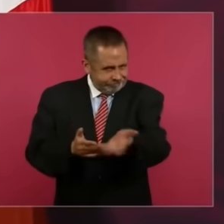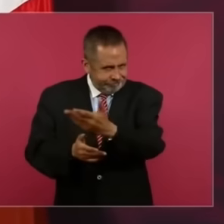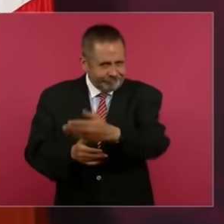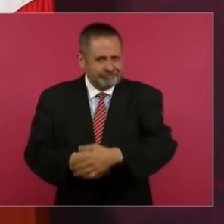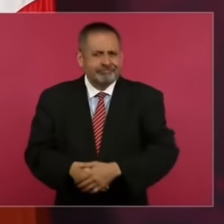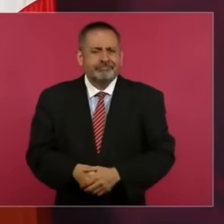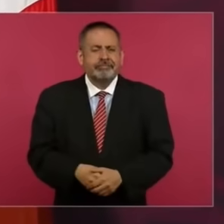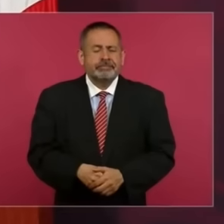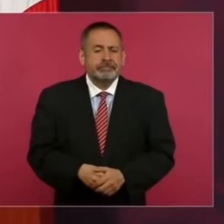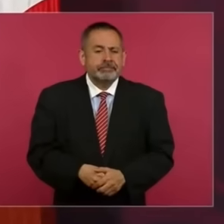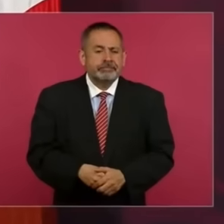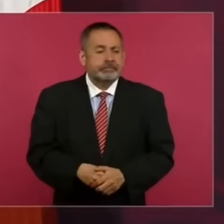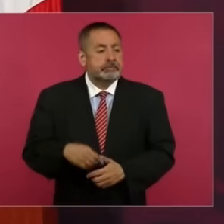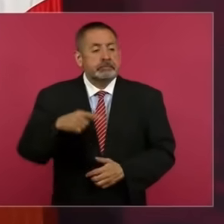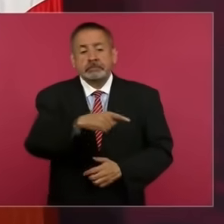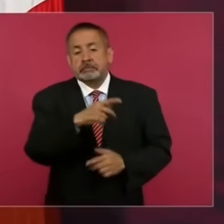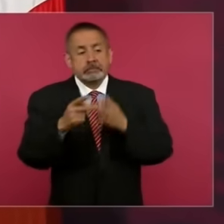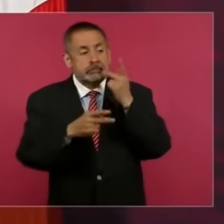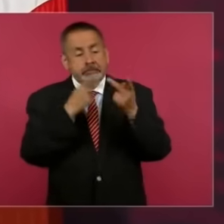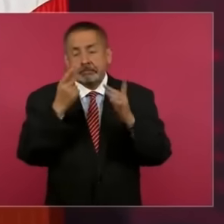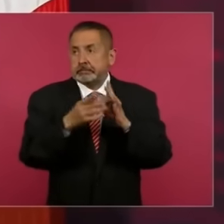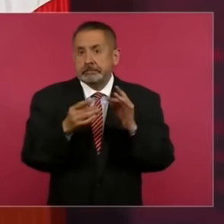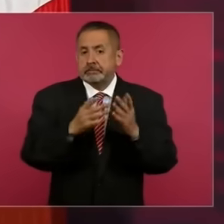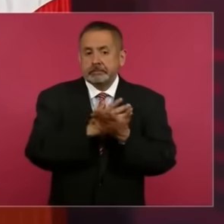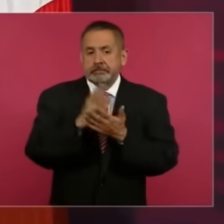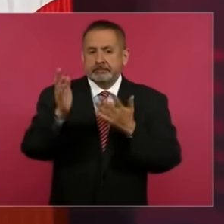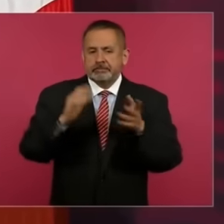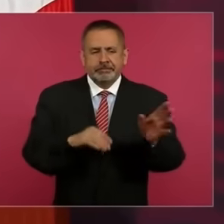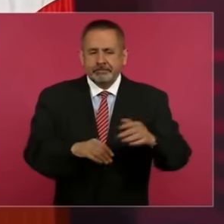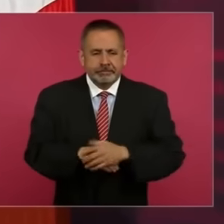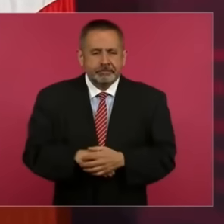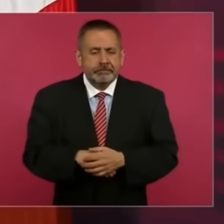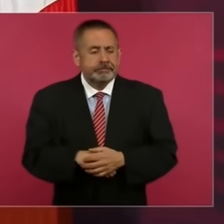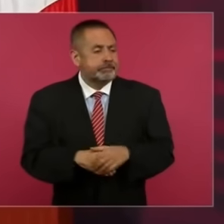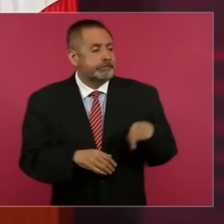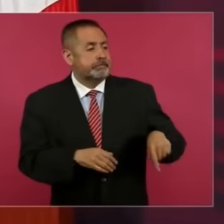Es que nada más están desde aquí,